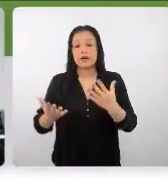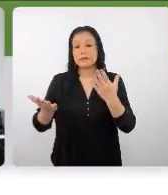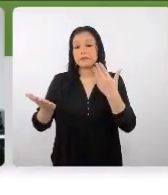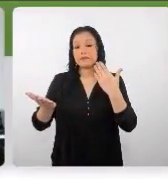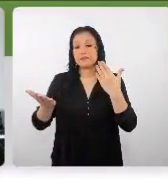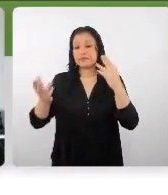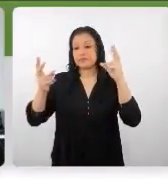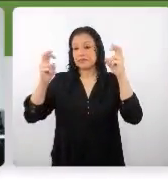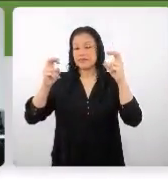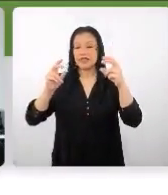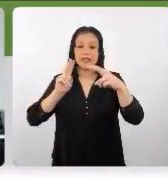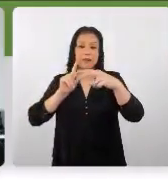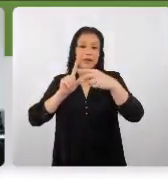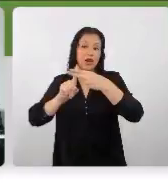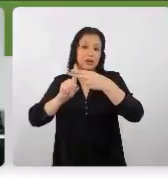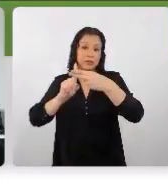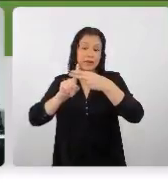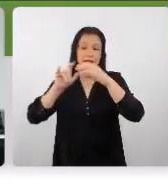hospedaje,